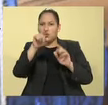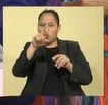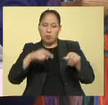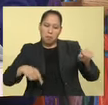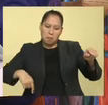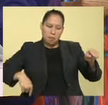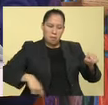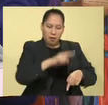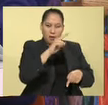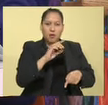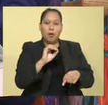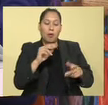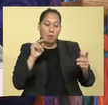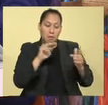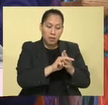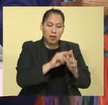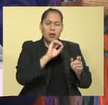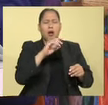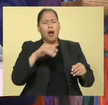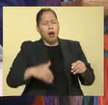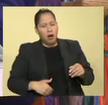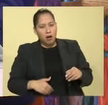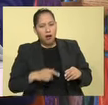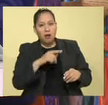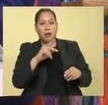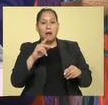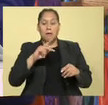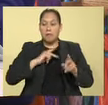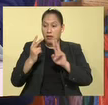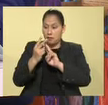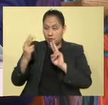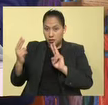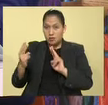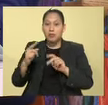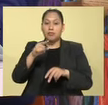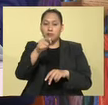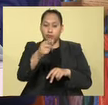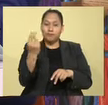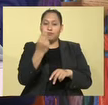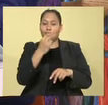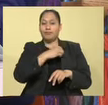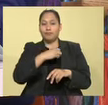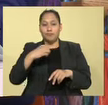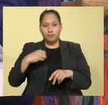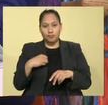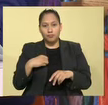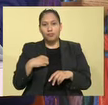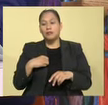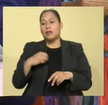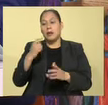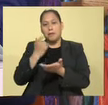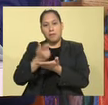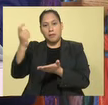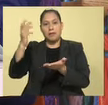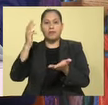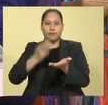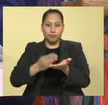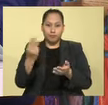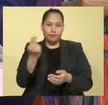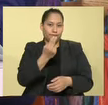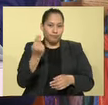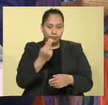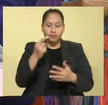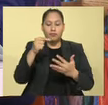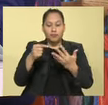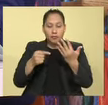pateas matas lastimas al perro de tu vecino tienes la obligación de reparar ese daño de pagar